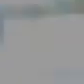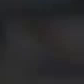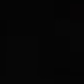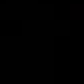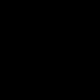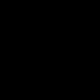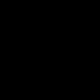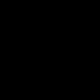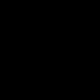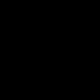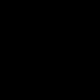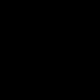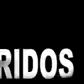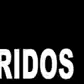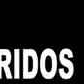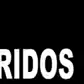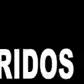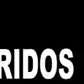informado. Buenas noches.